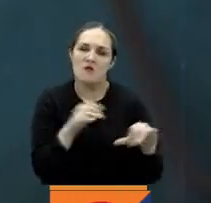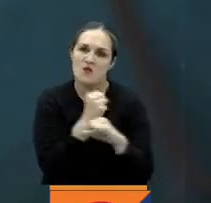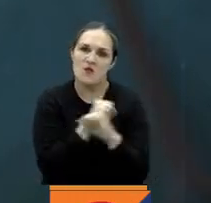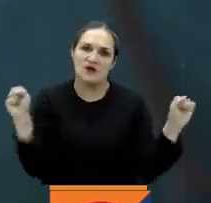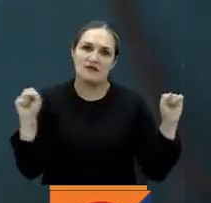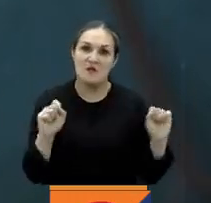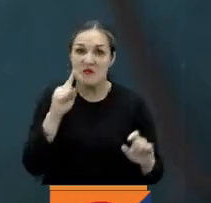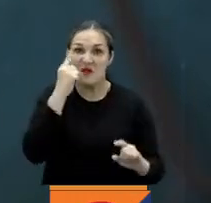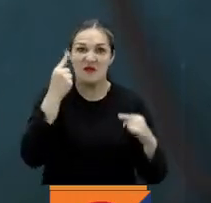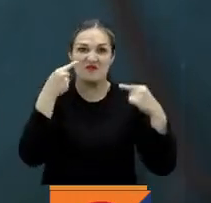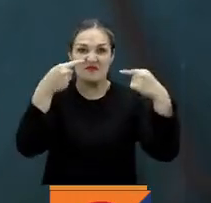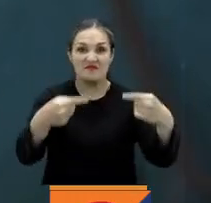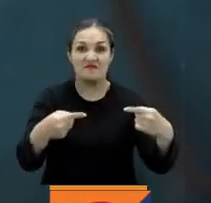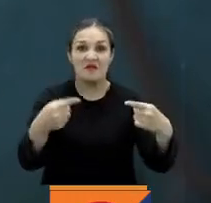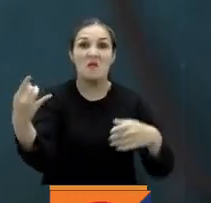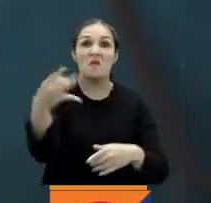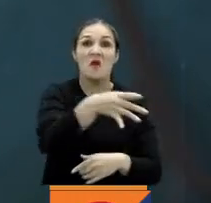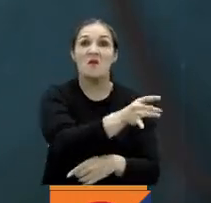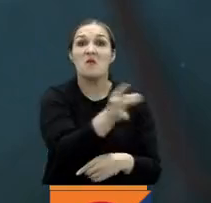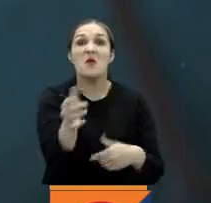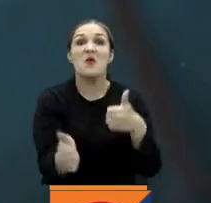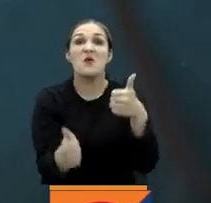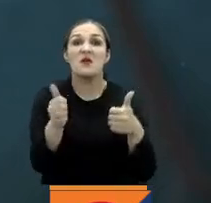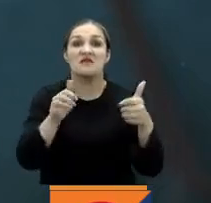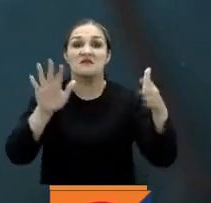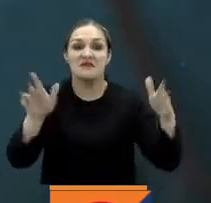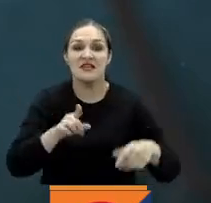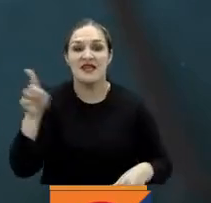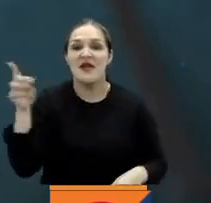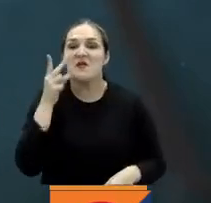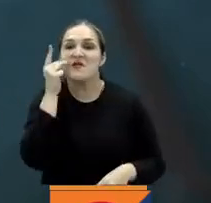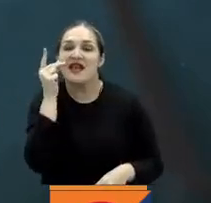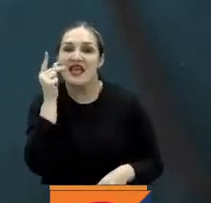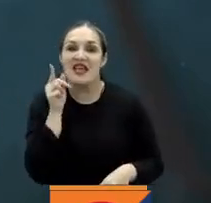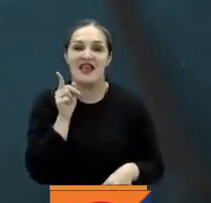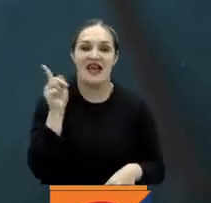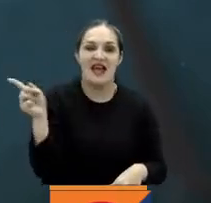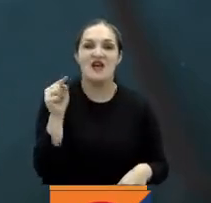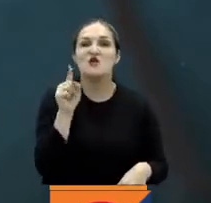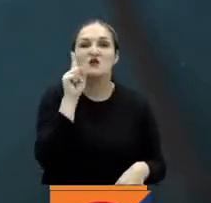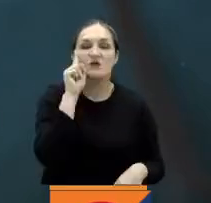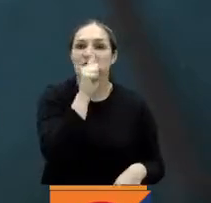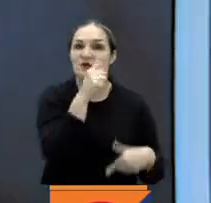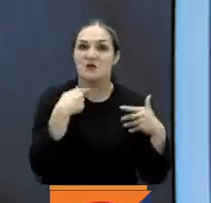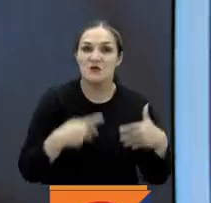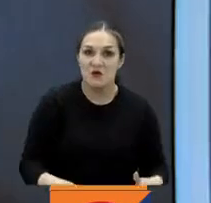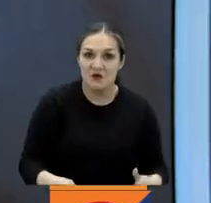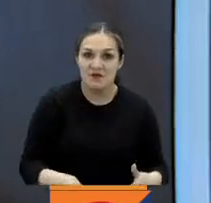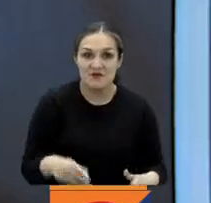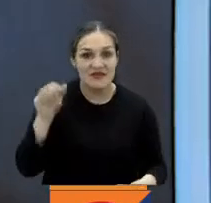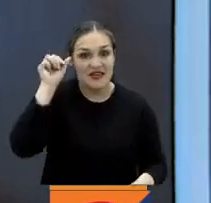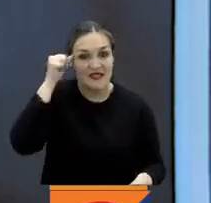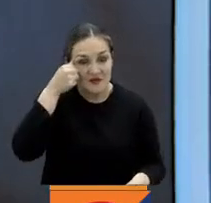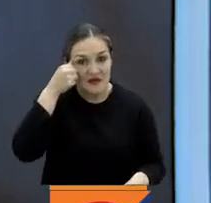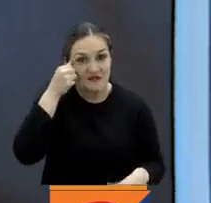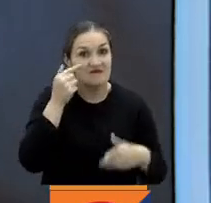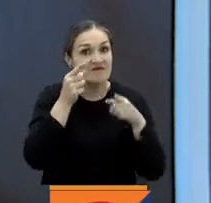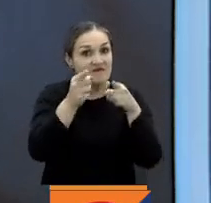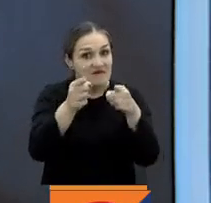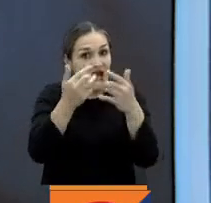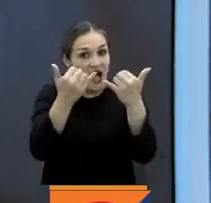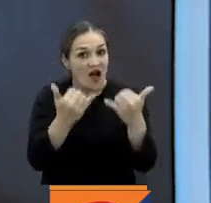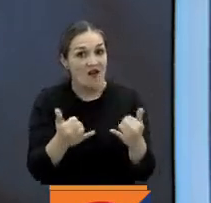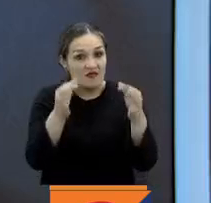una vez alguno de los dos va a quedar eliminado. Pereira y Junior, señores, en esta primera fecha. Recuerden que por ahora no